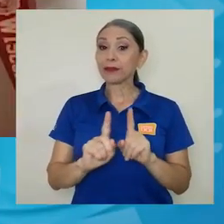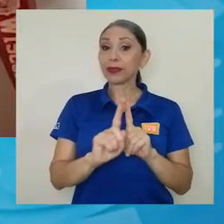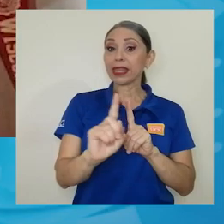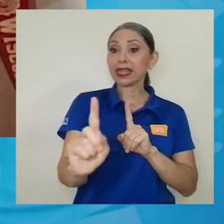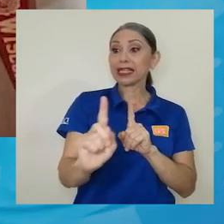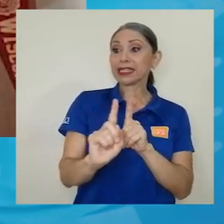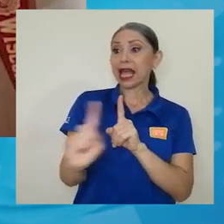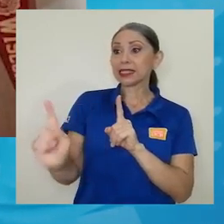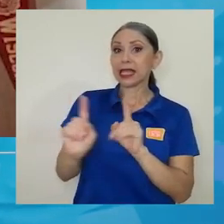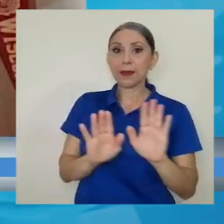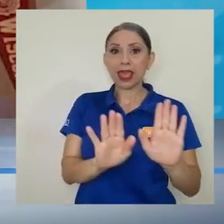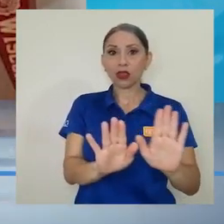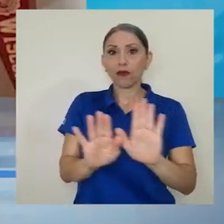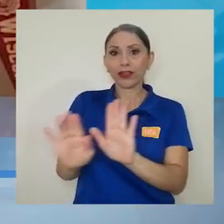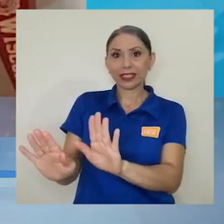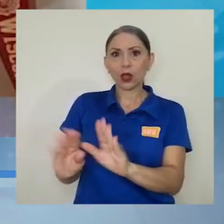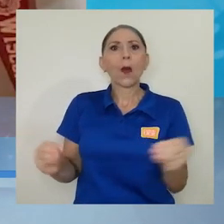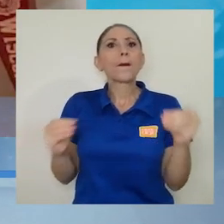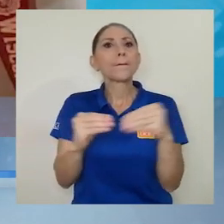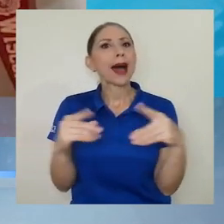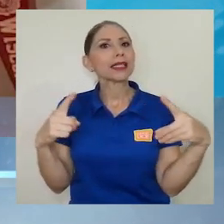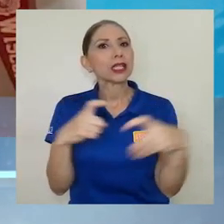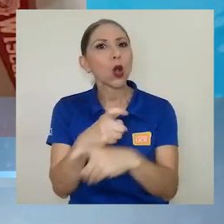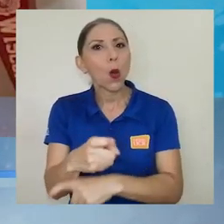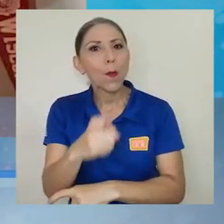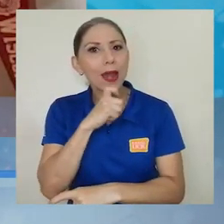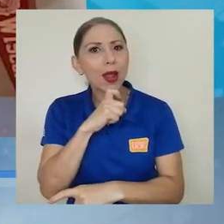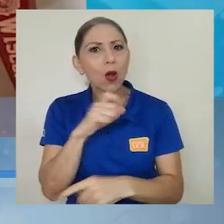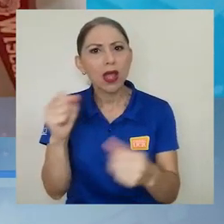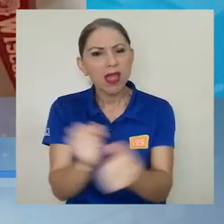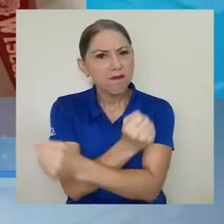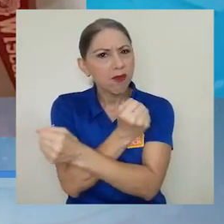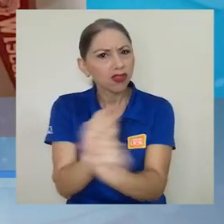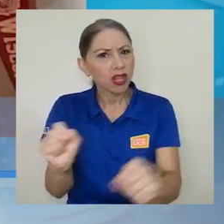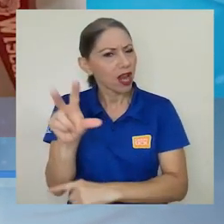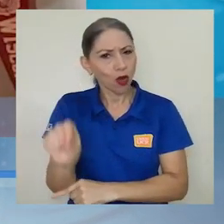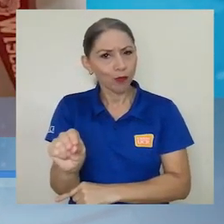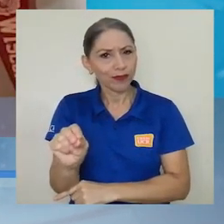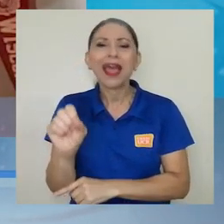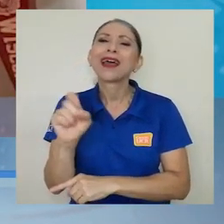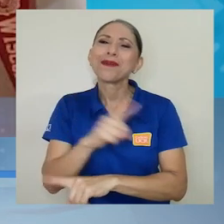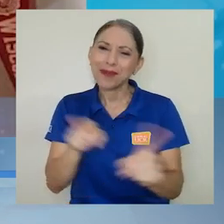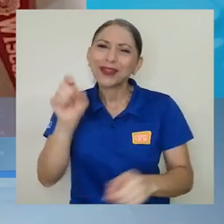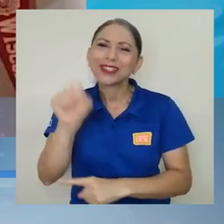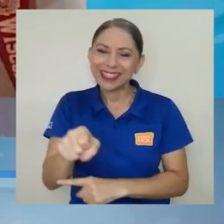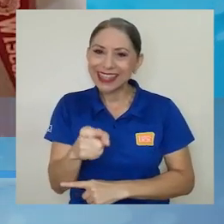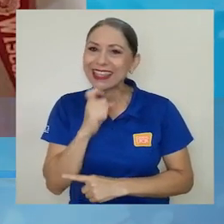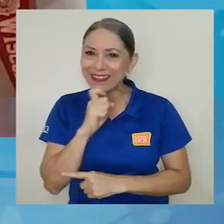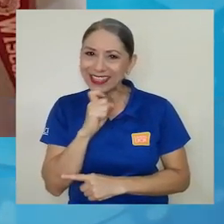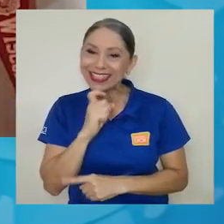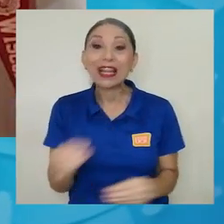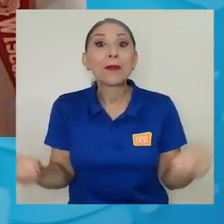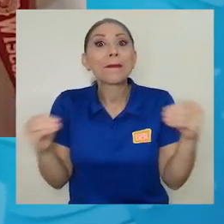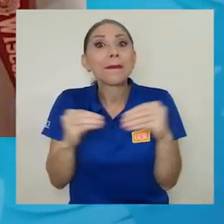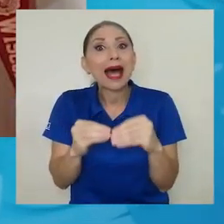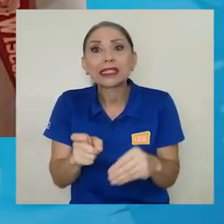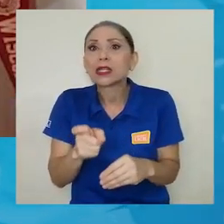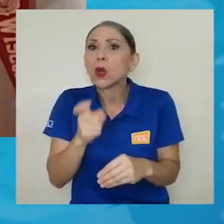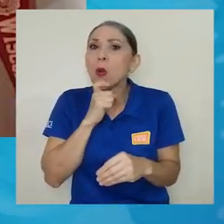es mucho más complejo, no imposible, sí difícil, pero es sobre todo más complejo y hay que ser